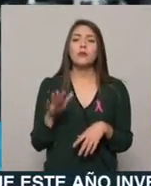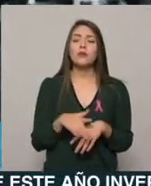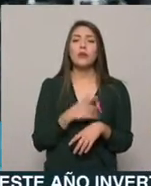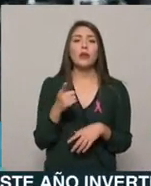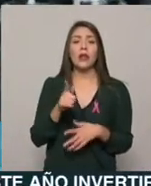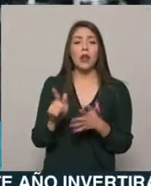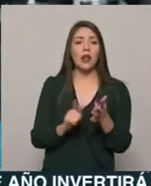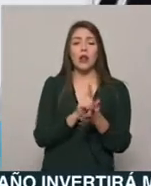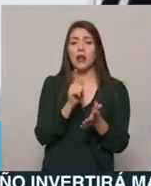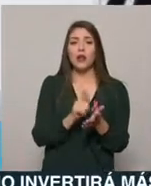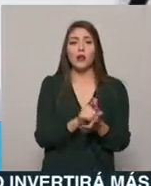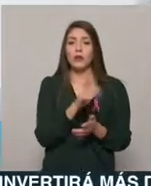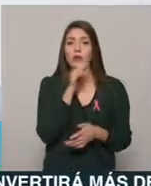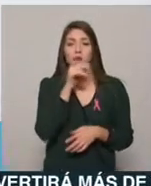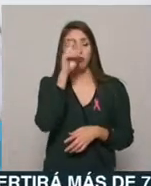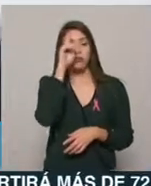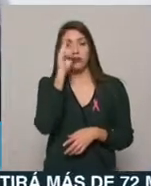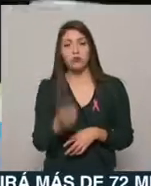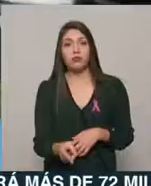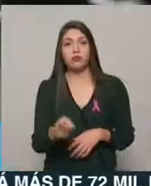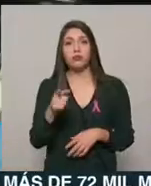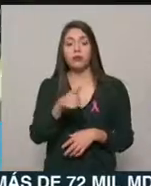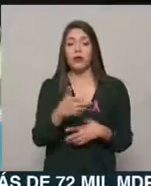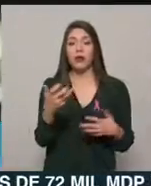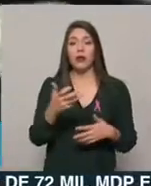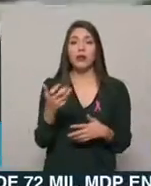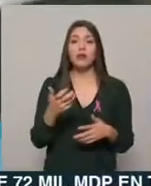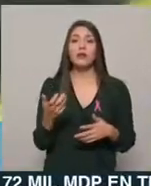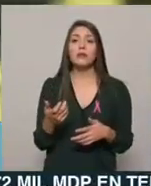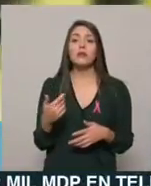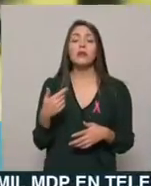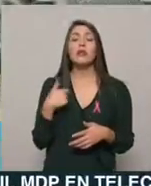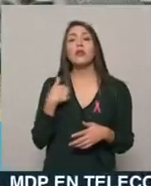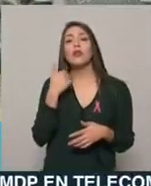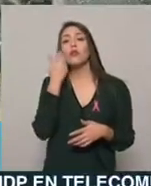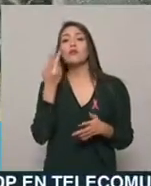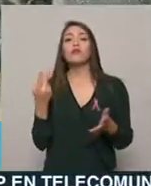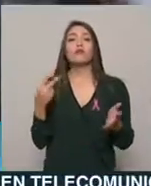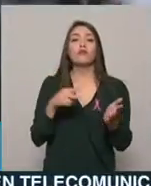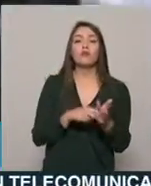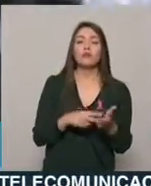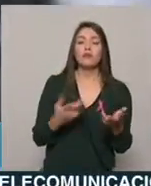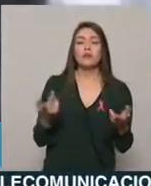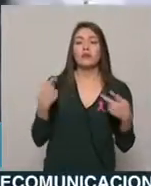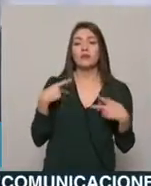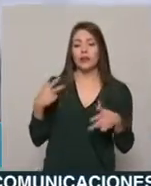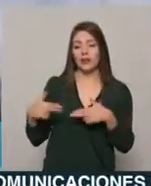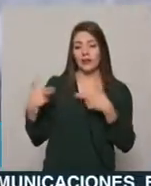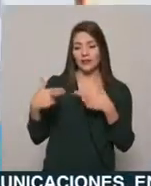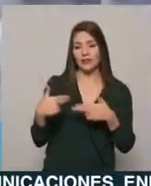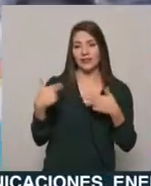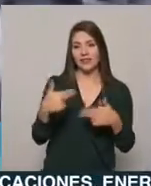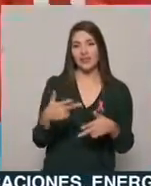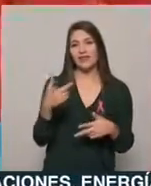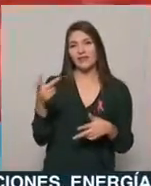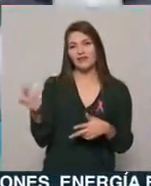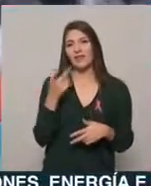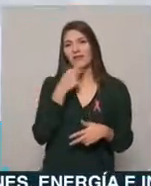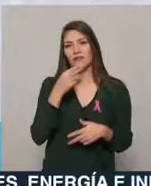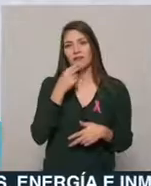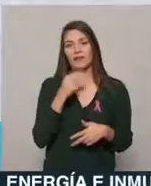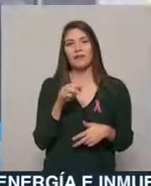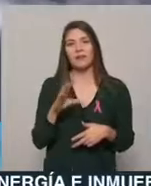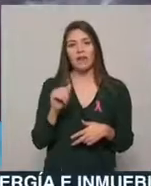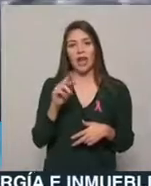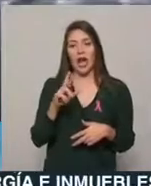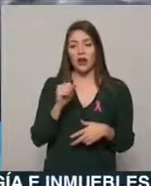no puede negar que se presenten como candidatos pues algunos de los herederos de Romero de Champs. Entonces ahí más bien